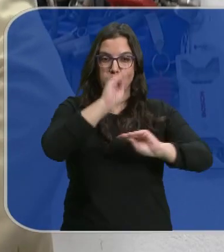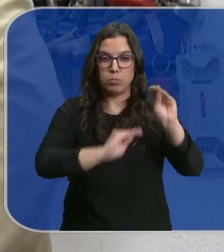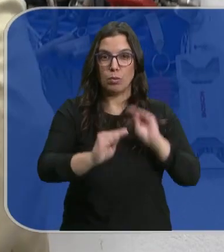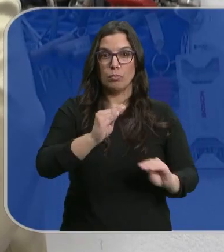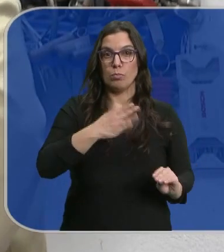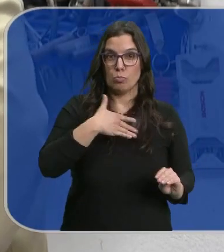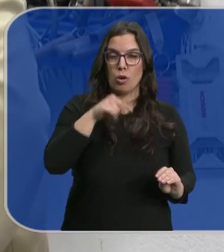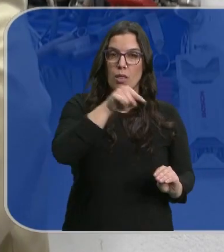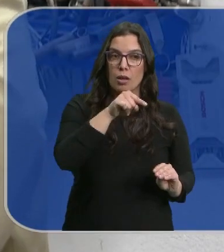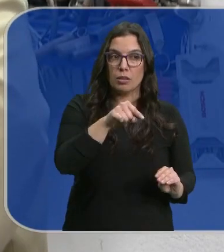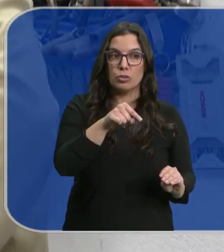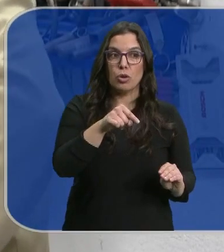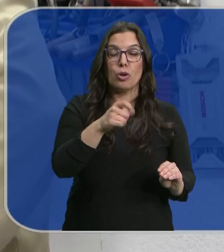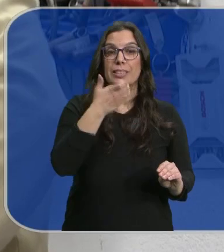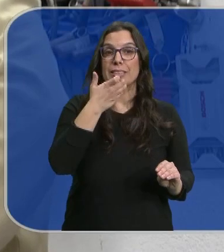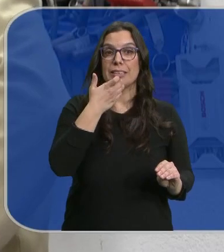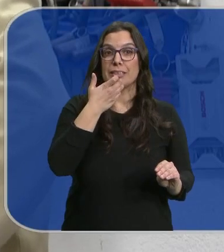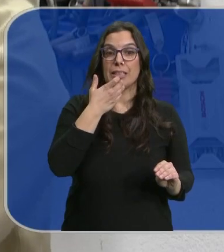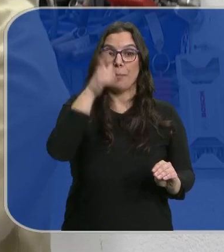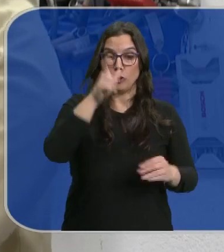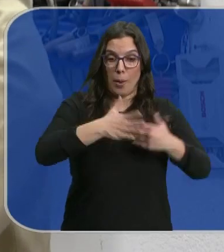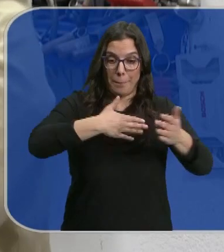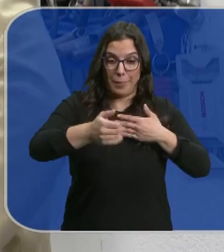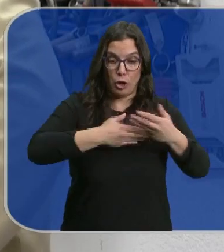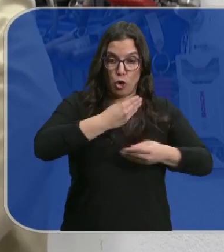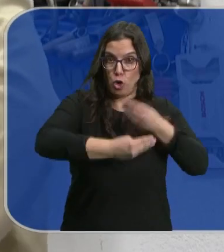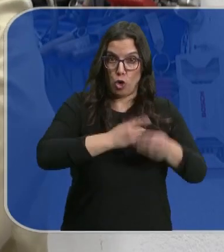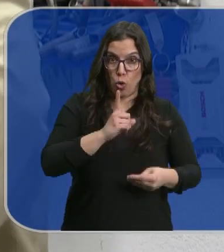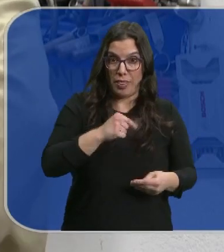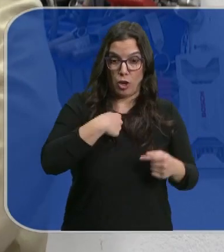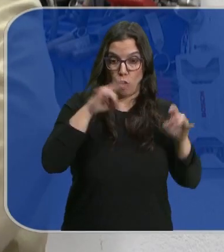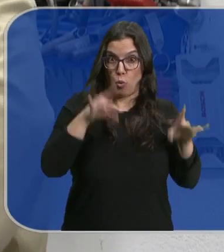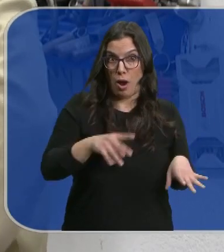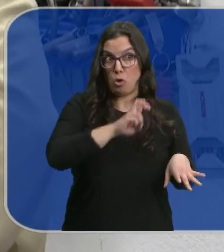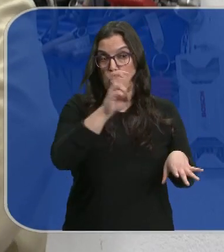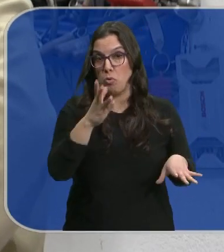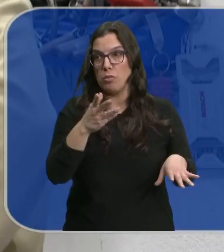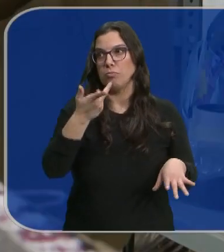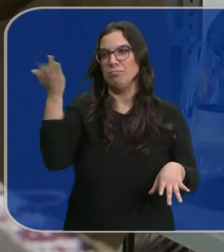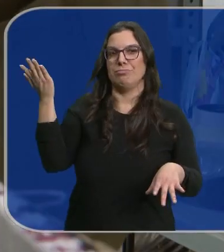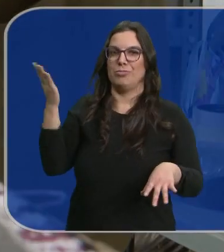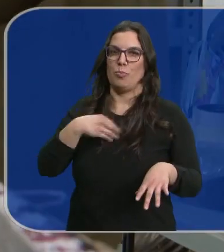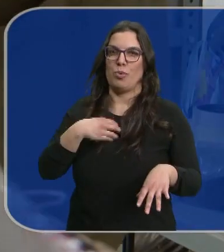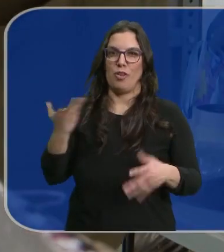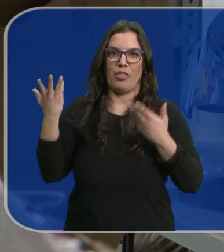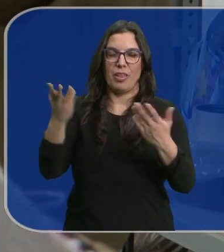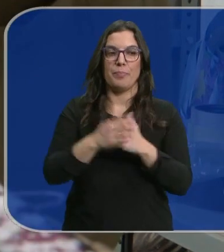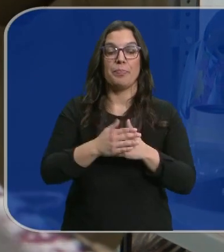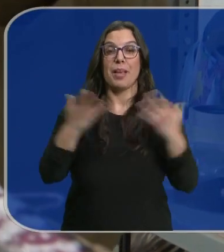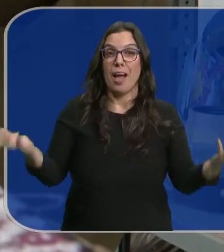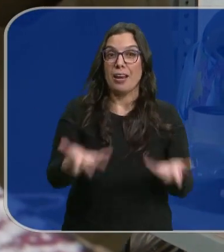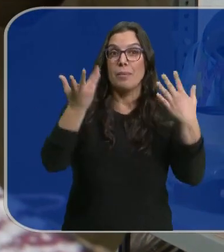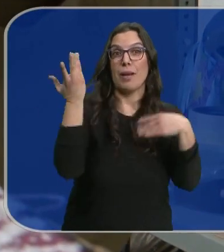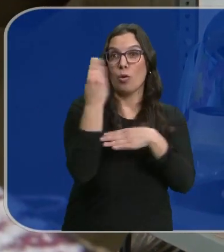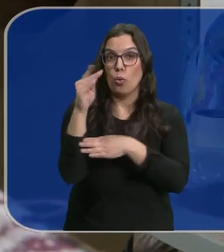aquí, pues eso o lo hace un artesano un poco en la línea mía o es imposible. Anima a la juventud